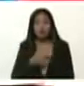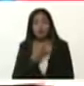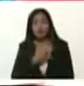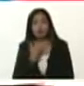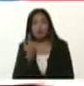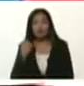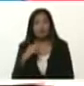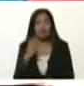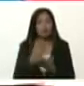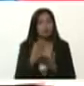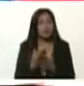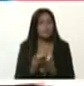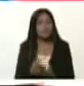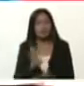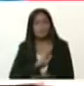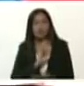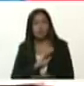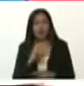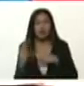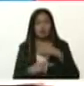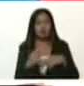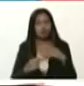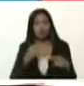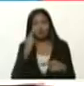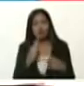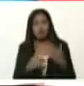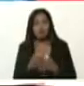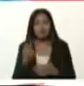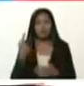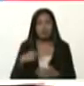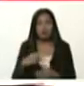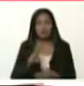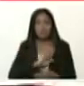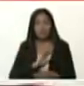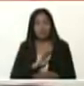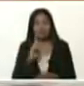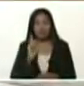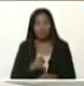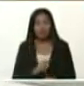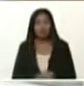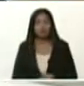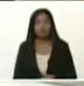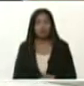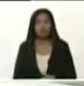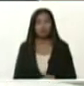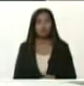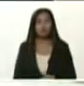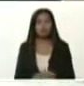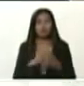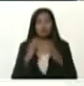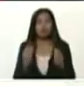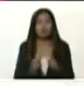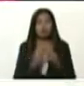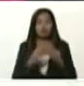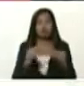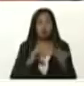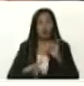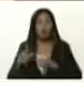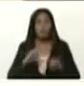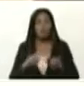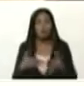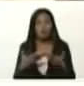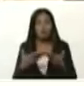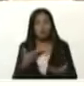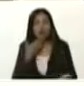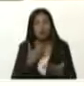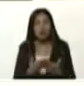cuenten siempre con la Revolución Bolivariana, cuenten siempre conmigo y con todo mi amor. Y les doy las gracias